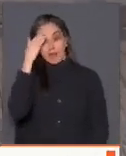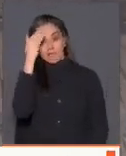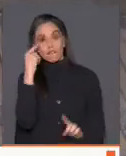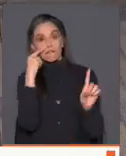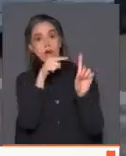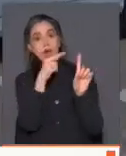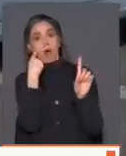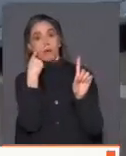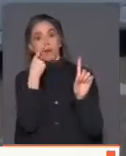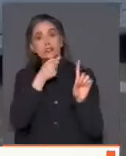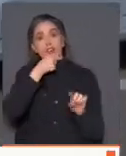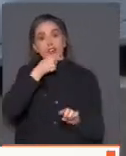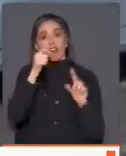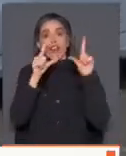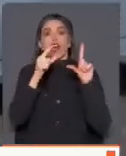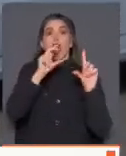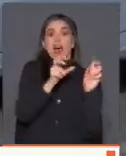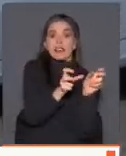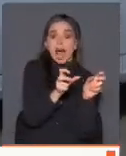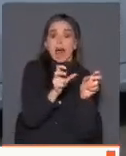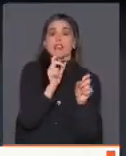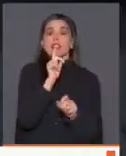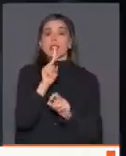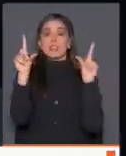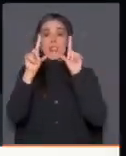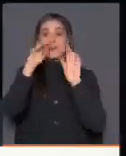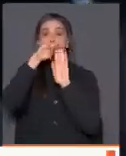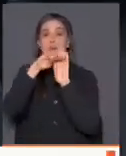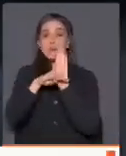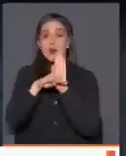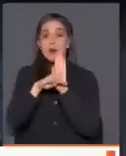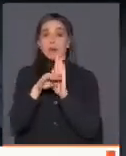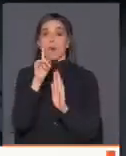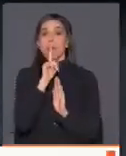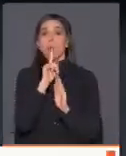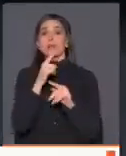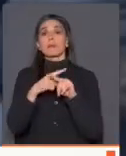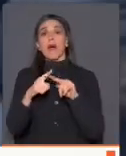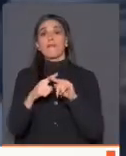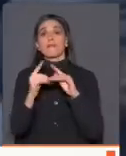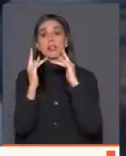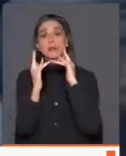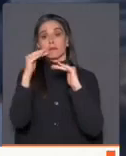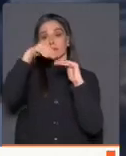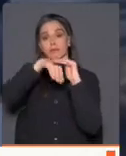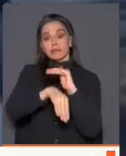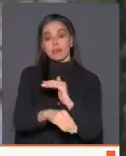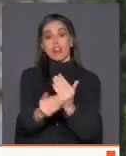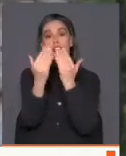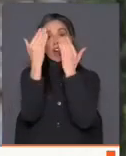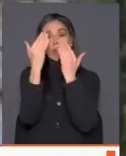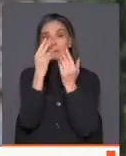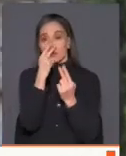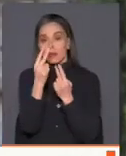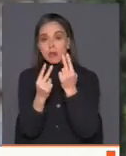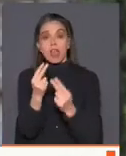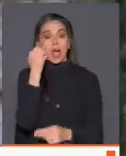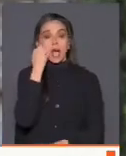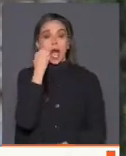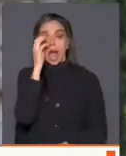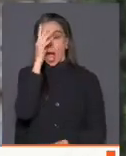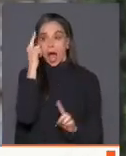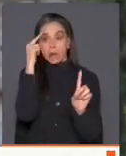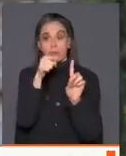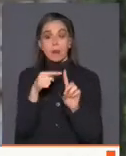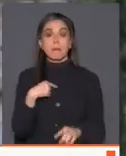de noticias, programas y radio, es despedido por última vez, con muestras de cariño y admiración. Mi abuelo tuvo de verdad